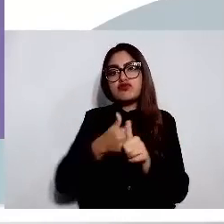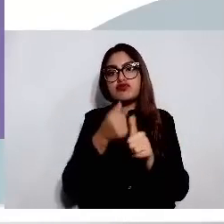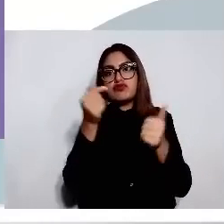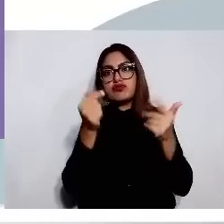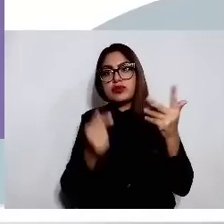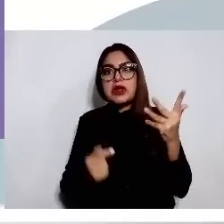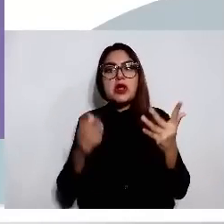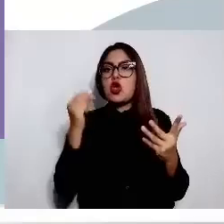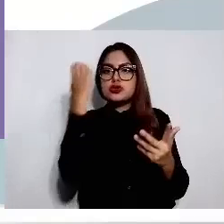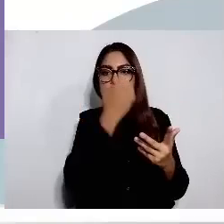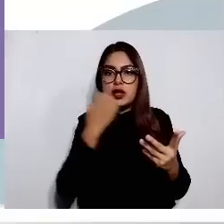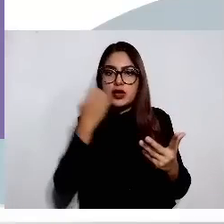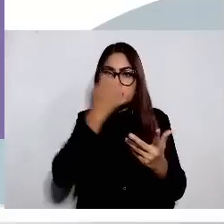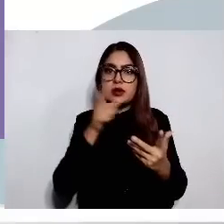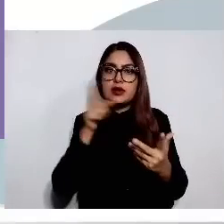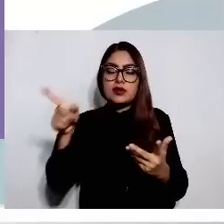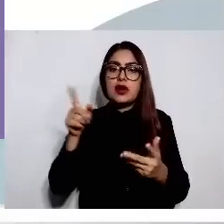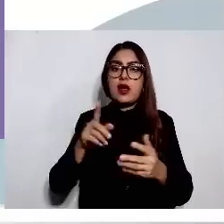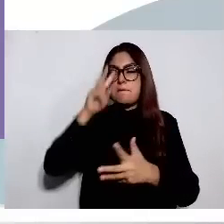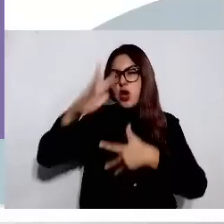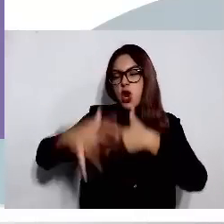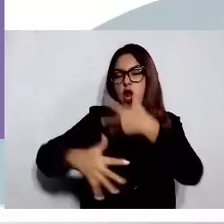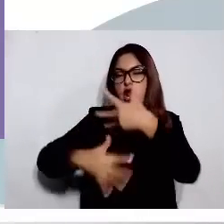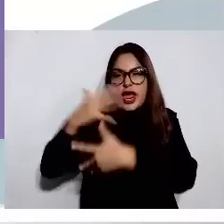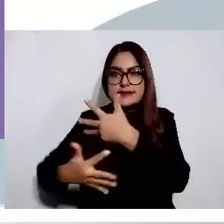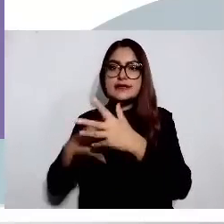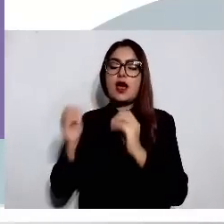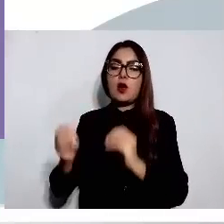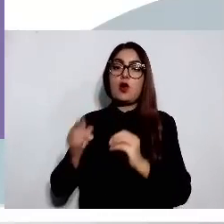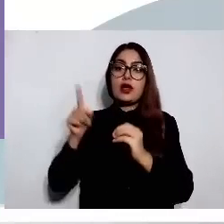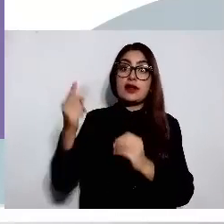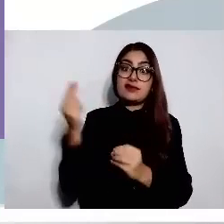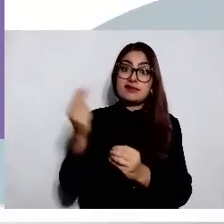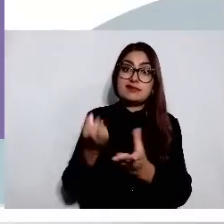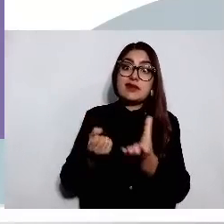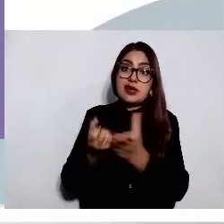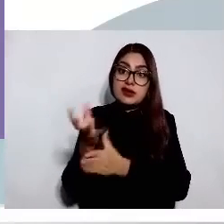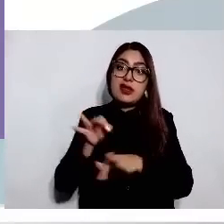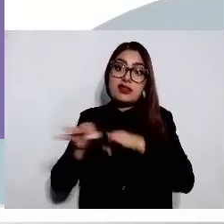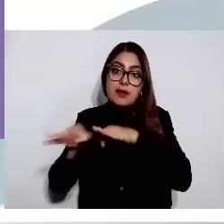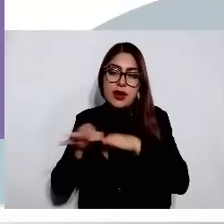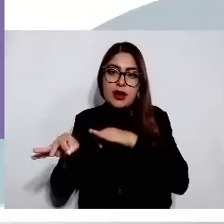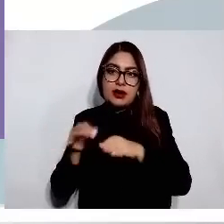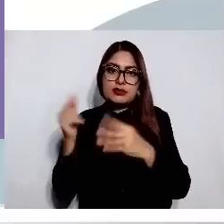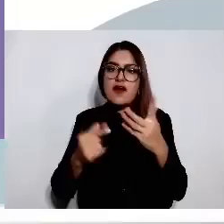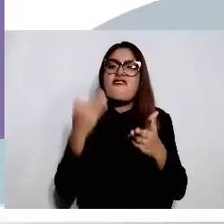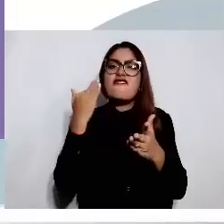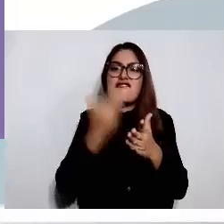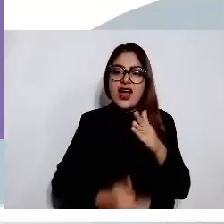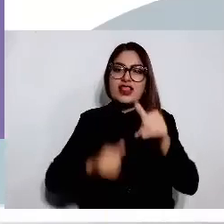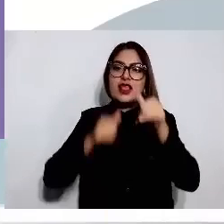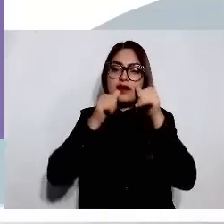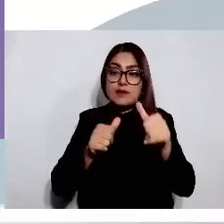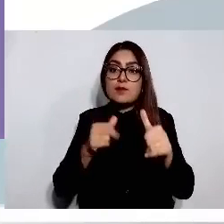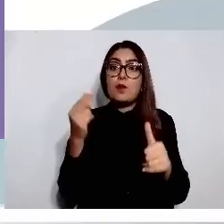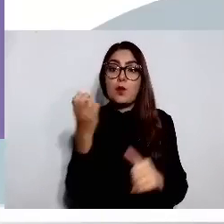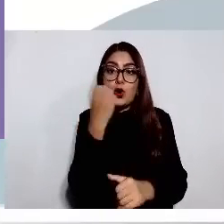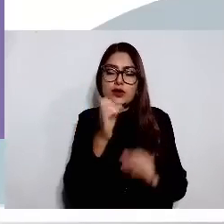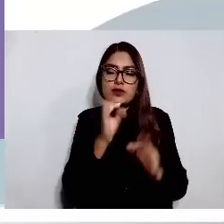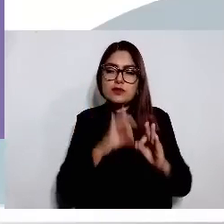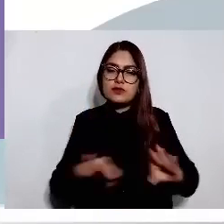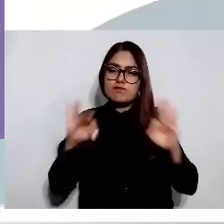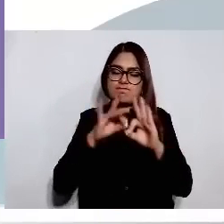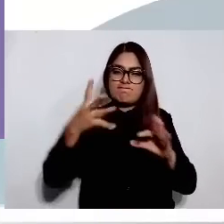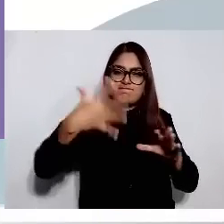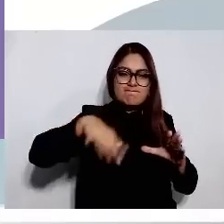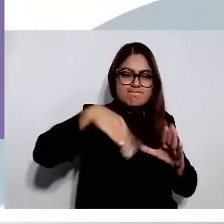a trabajar, etcétera, etcétera, etcétera. Entonces es importante buscar mecanismos de control para que se